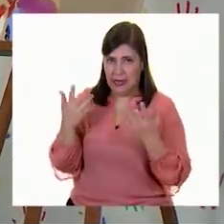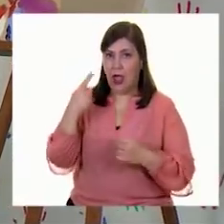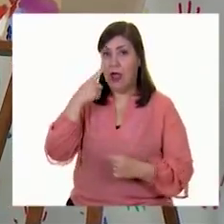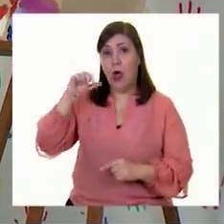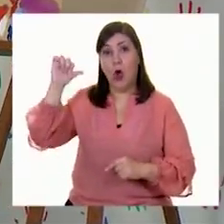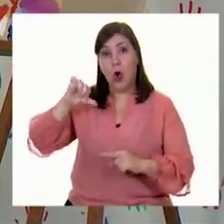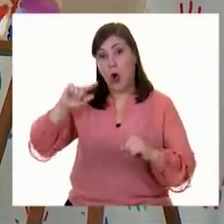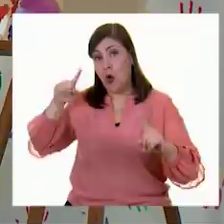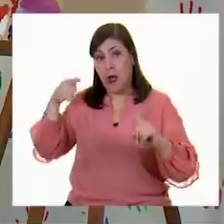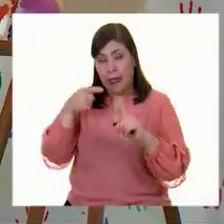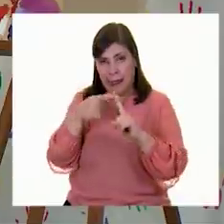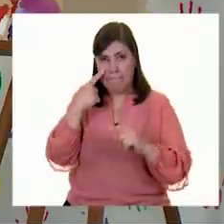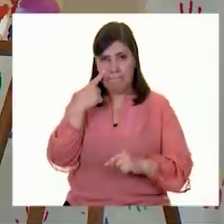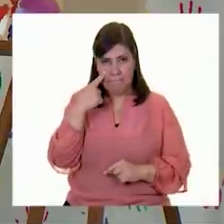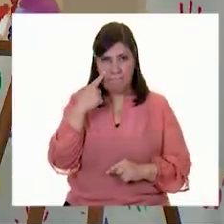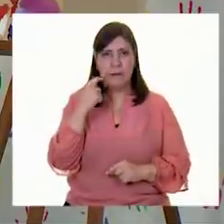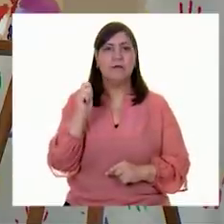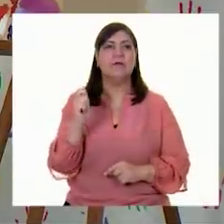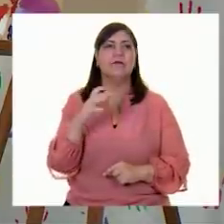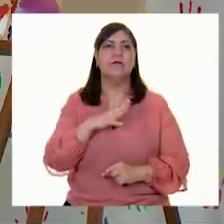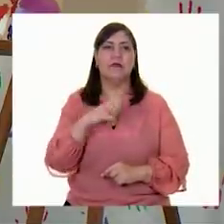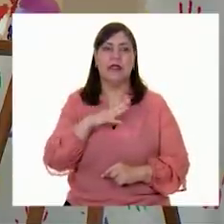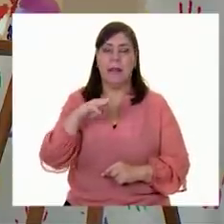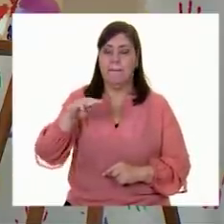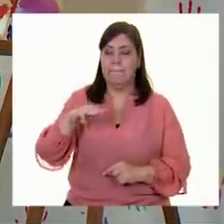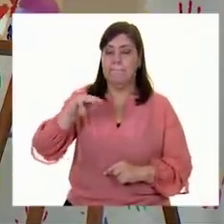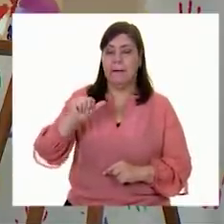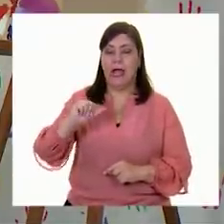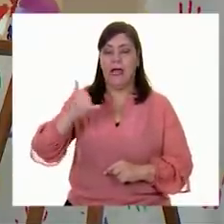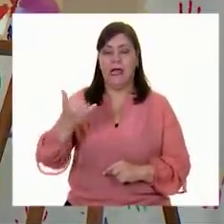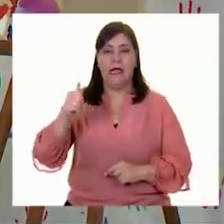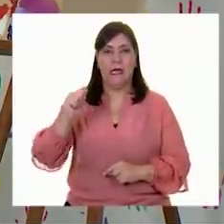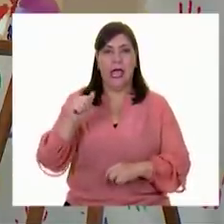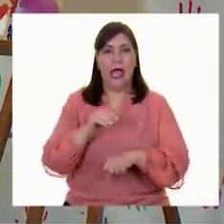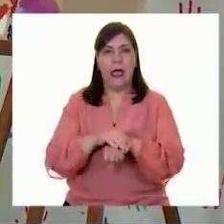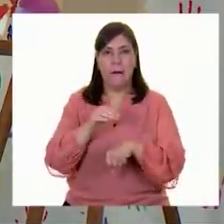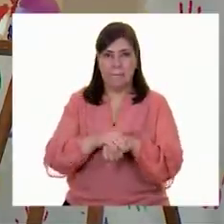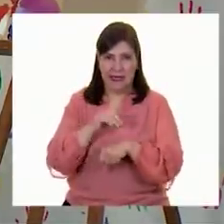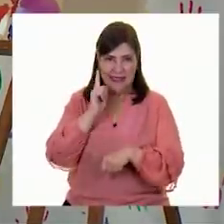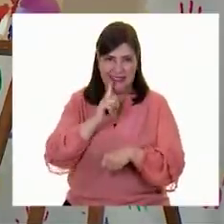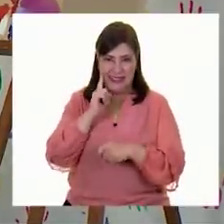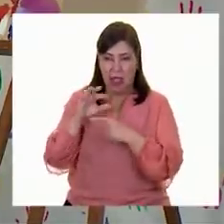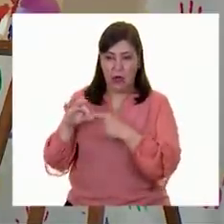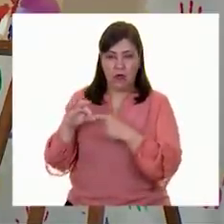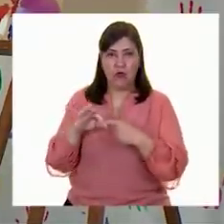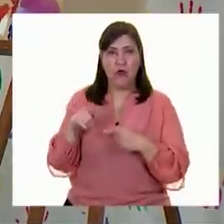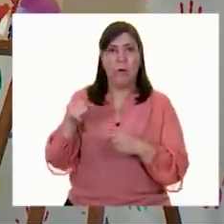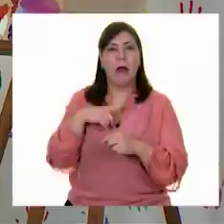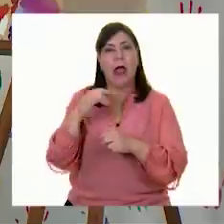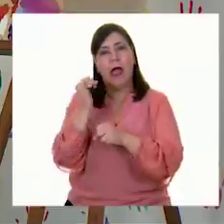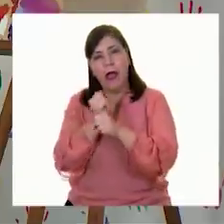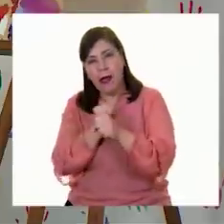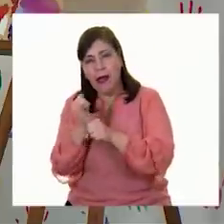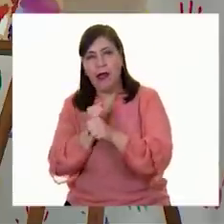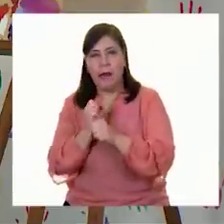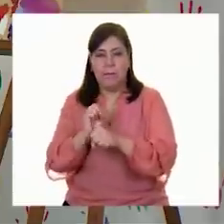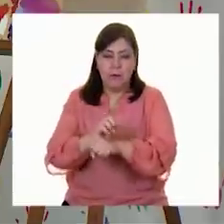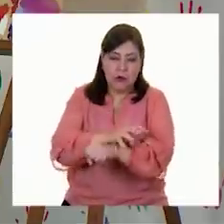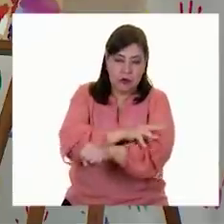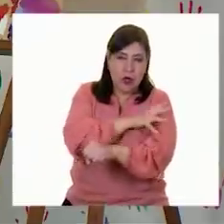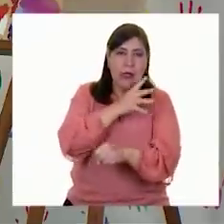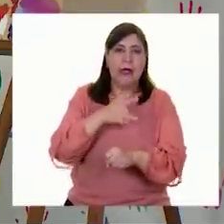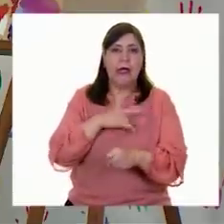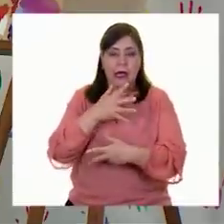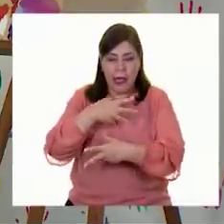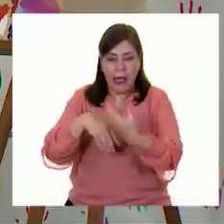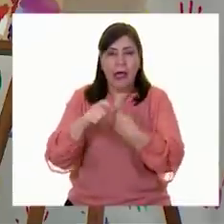hoy va a estar con nosotros Maya, una amiguita mía que ha investigado acerca de las emociones que motivaron